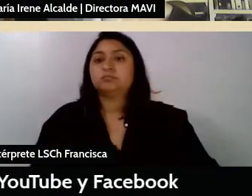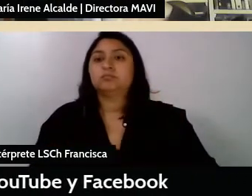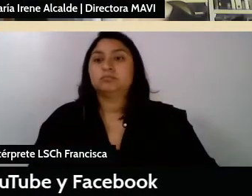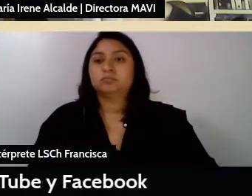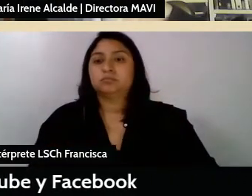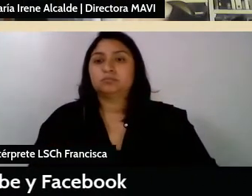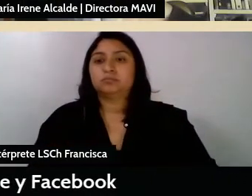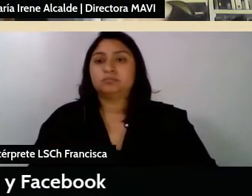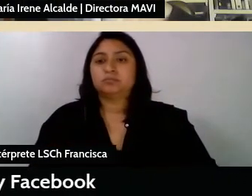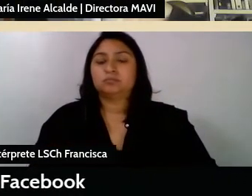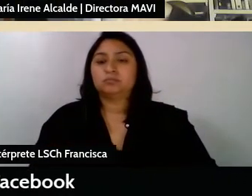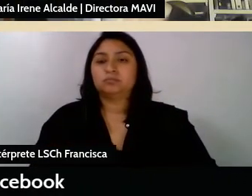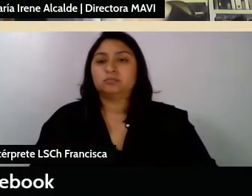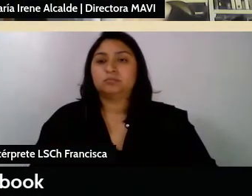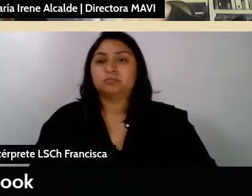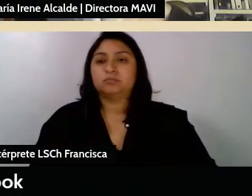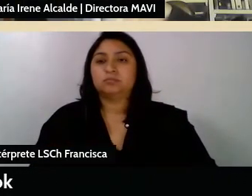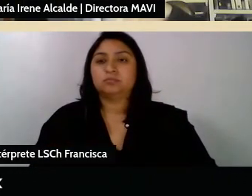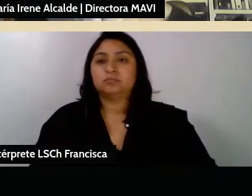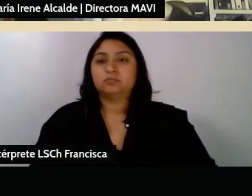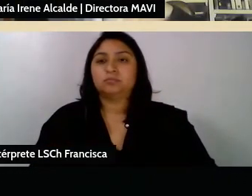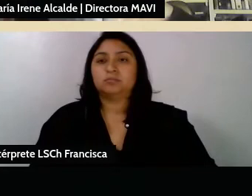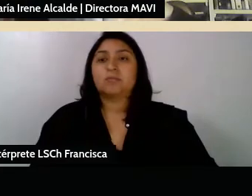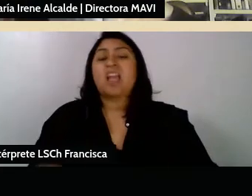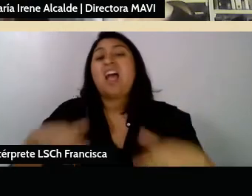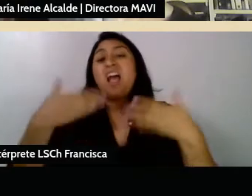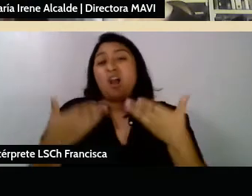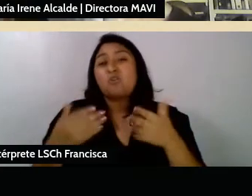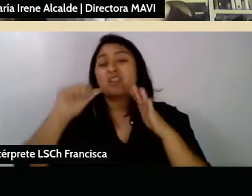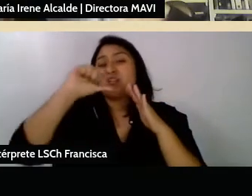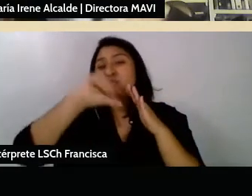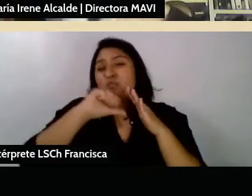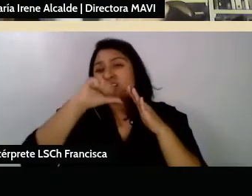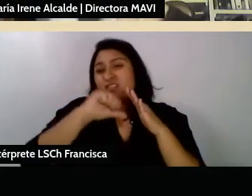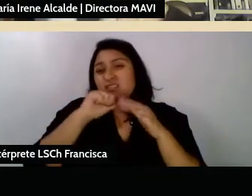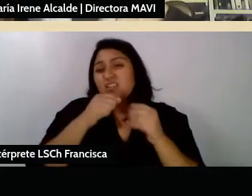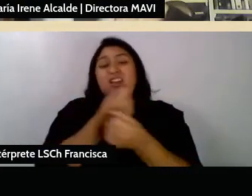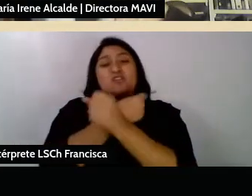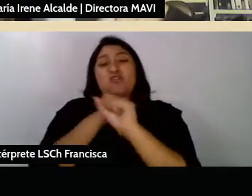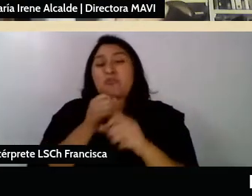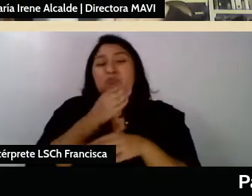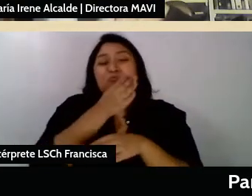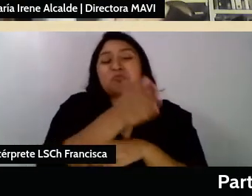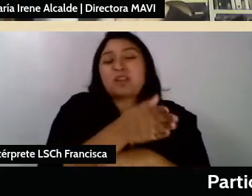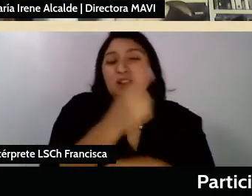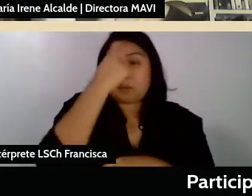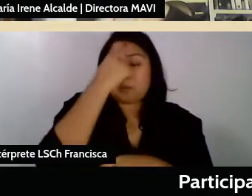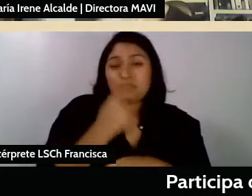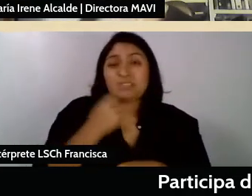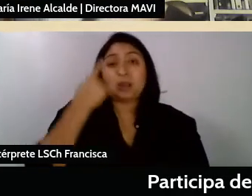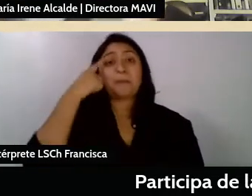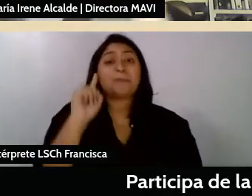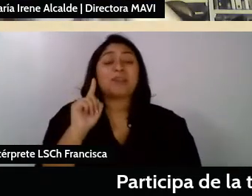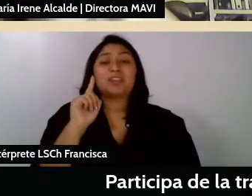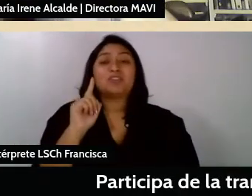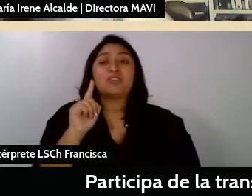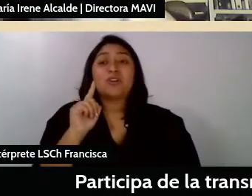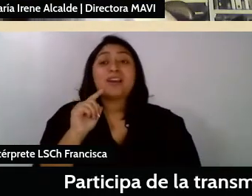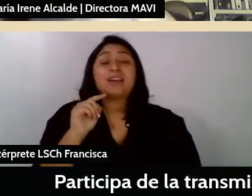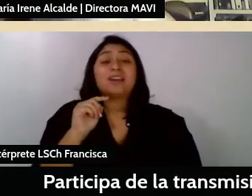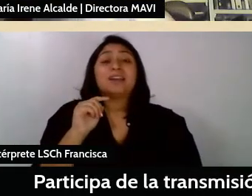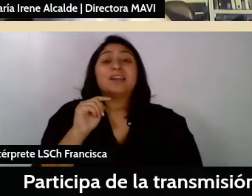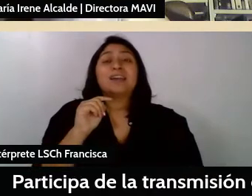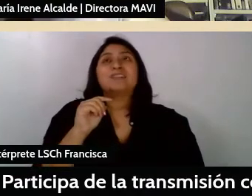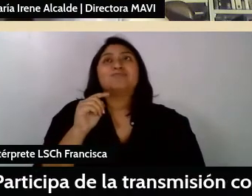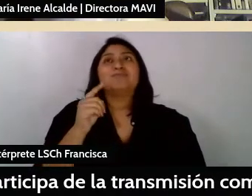Bueno, claro, estamos ahora en cuarentenado, no podemos visitar la muestra, pero no la podemos visitar físicamente. Yo creo que una de las